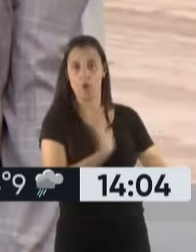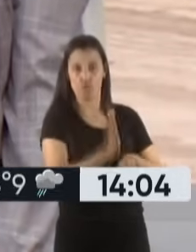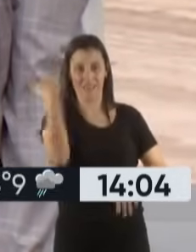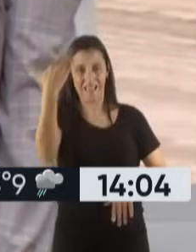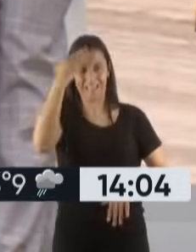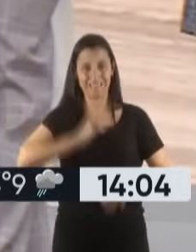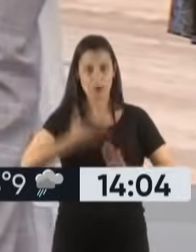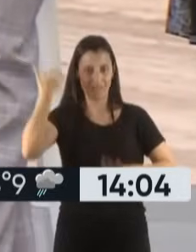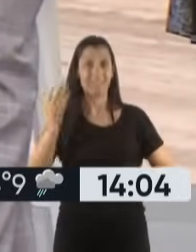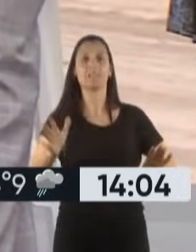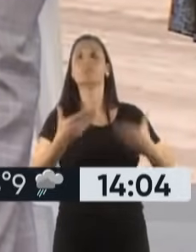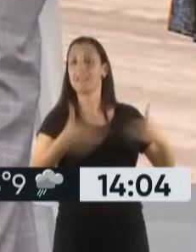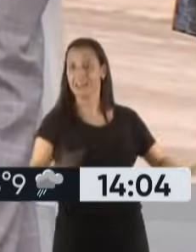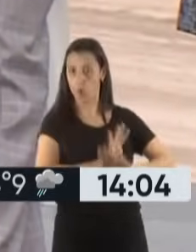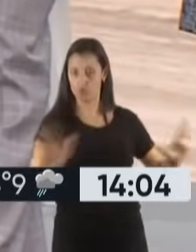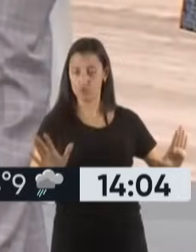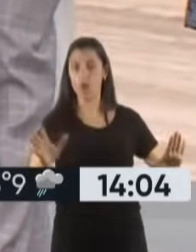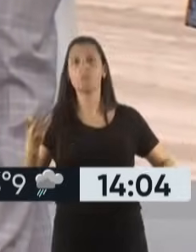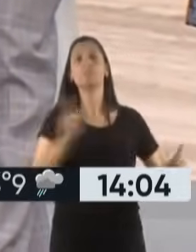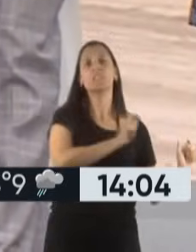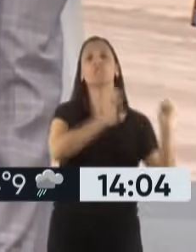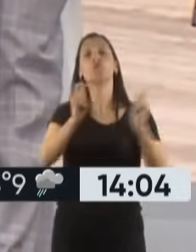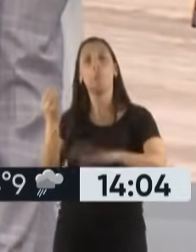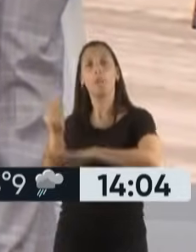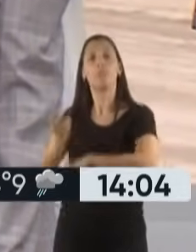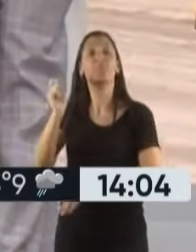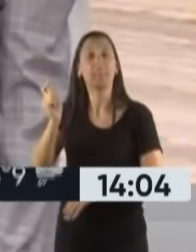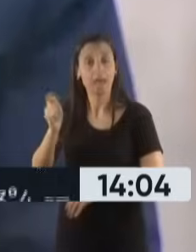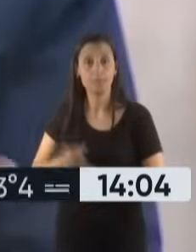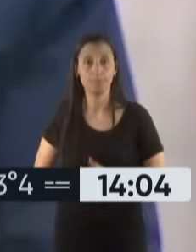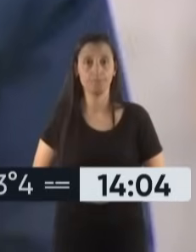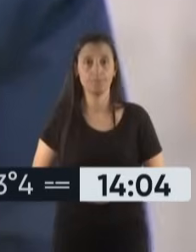renunciaba. ¿Y quién me sucedía?